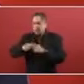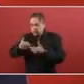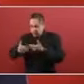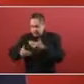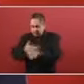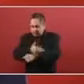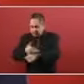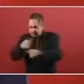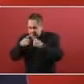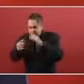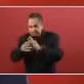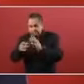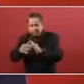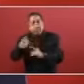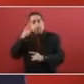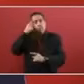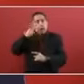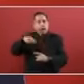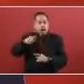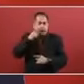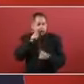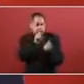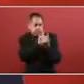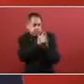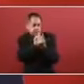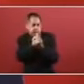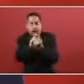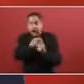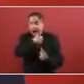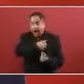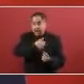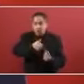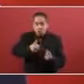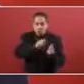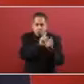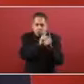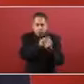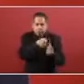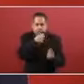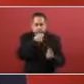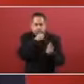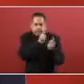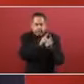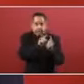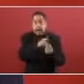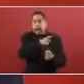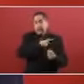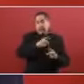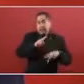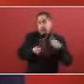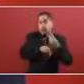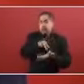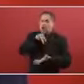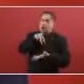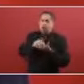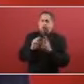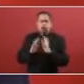para entrevistar a todos los propuestos, tienen que comparecer